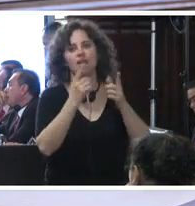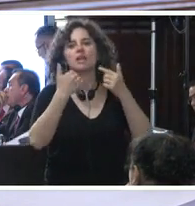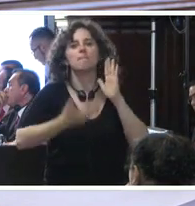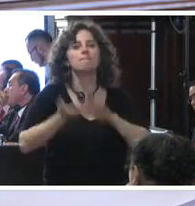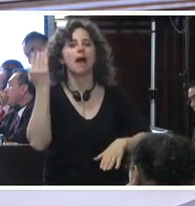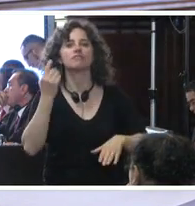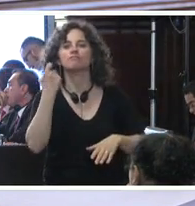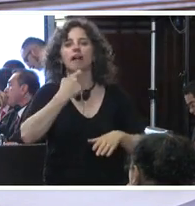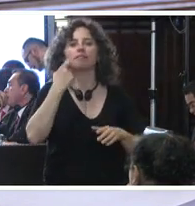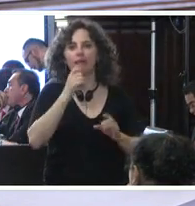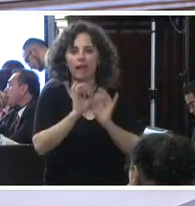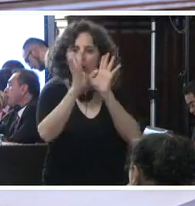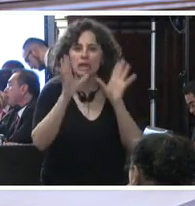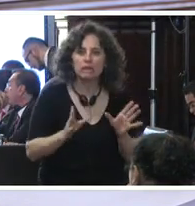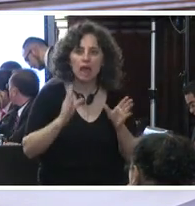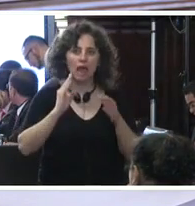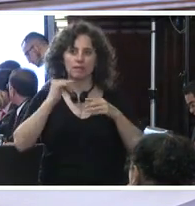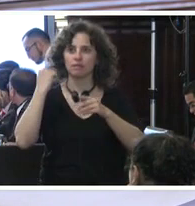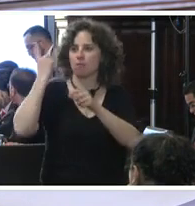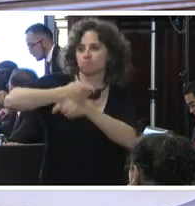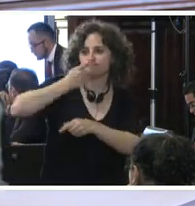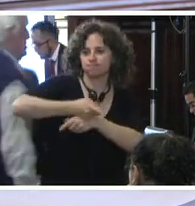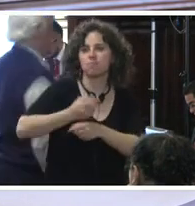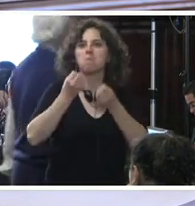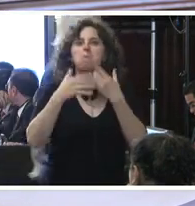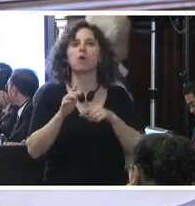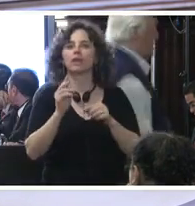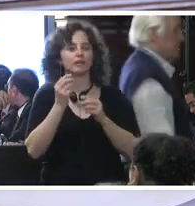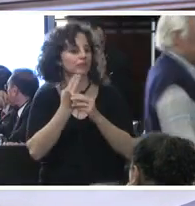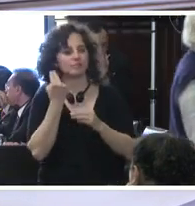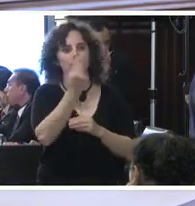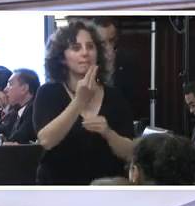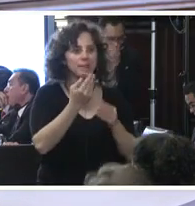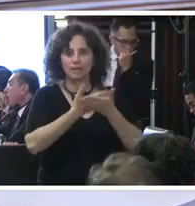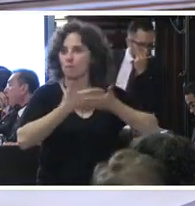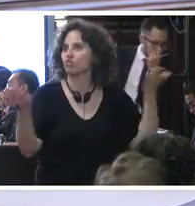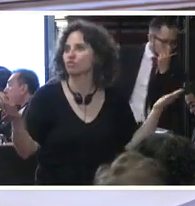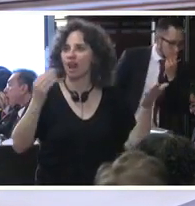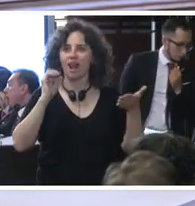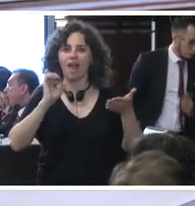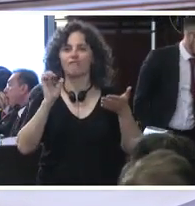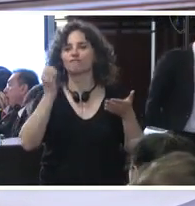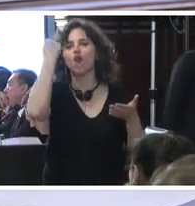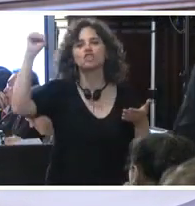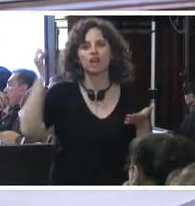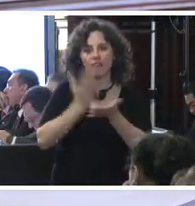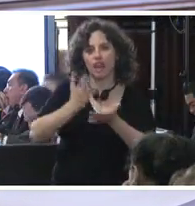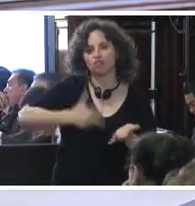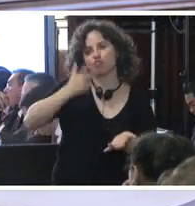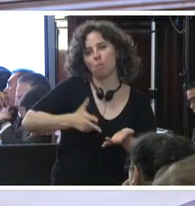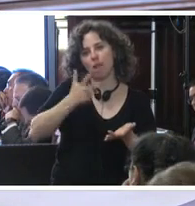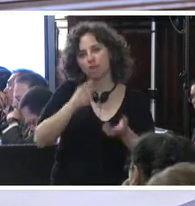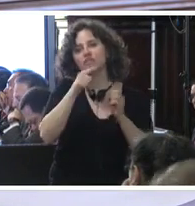impunidad porque se niega la dimensión del fenómeno y porque se impide visibilizar las violaciones de derechos humanos dentro de este